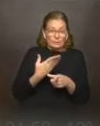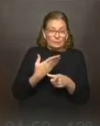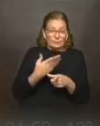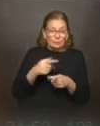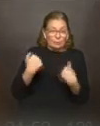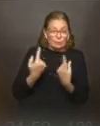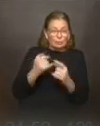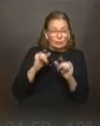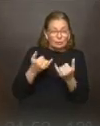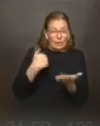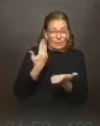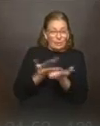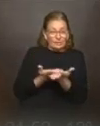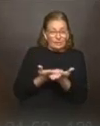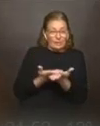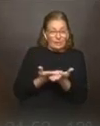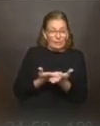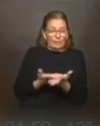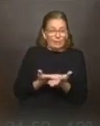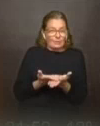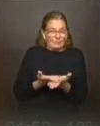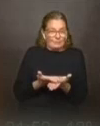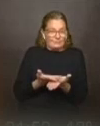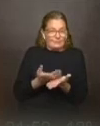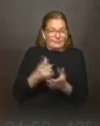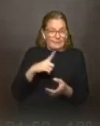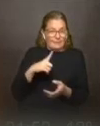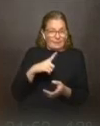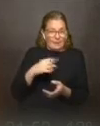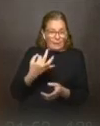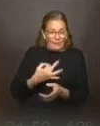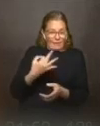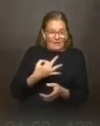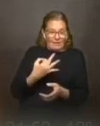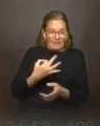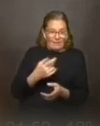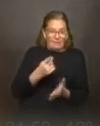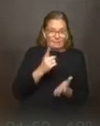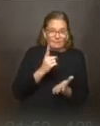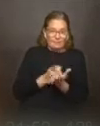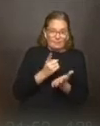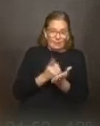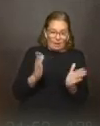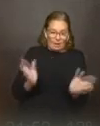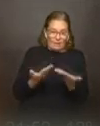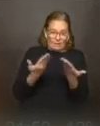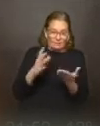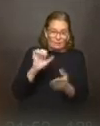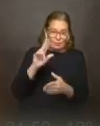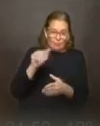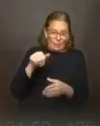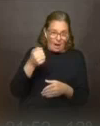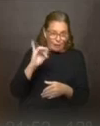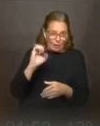nosotros ya lo hemos planteado, ¿no? La cuestión de que esperamos realmente, exigimos que se levante el sumario del